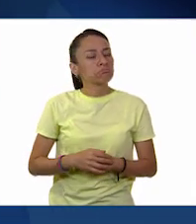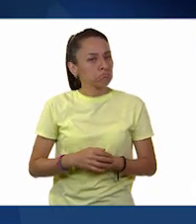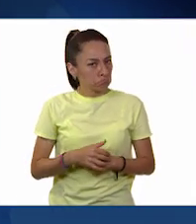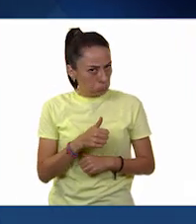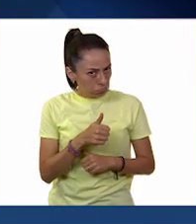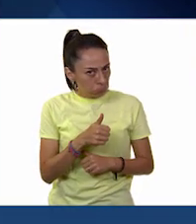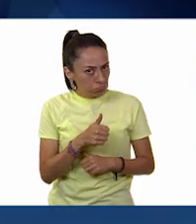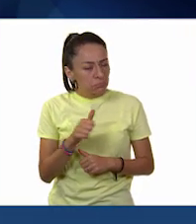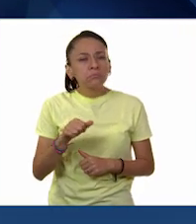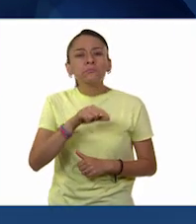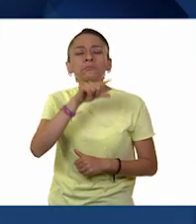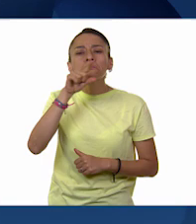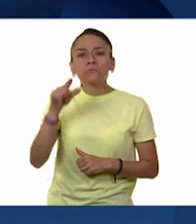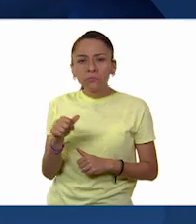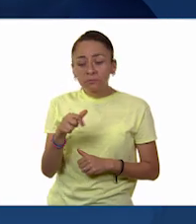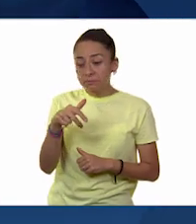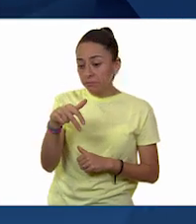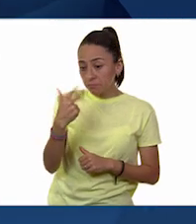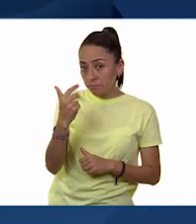luego hacemos